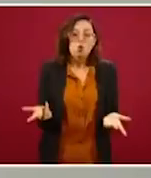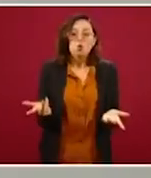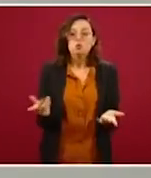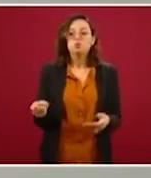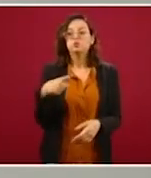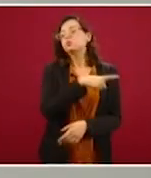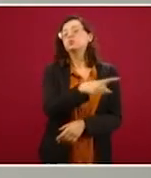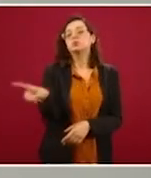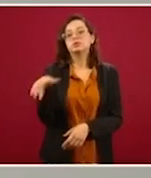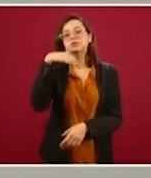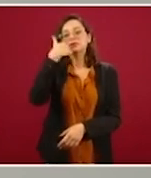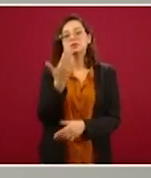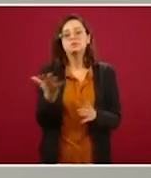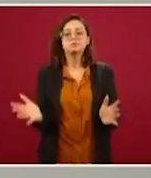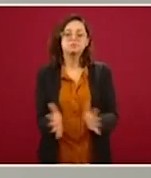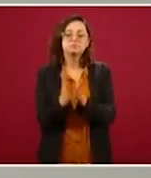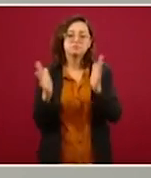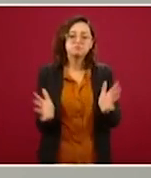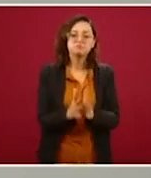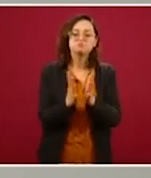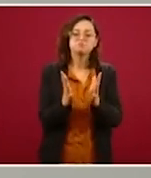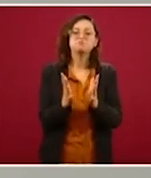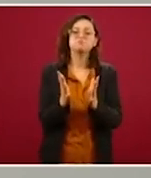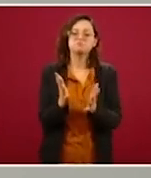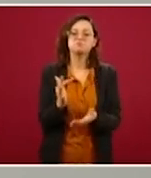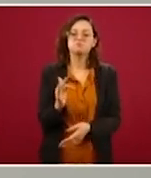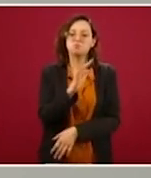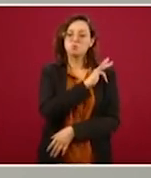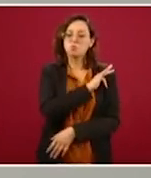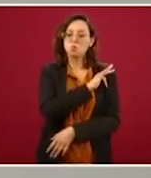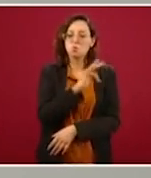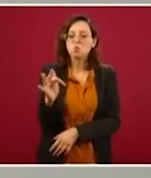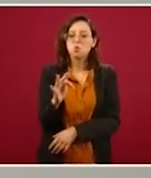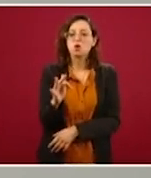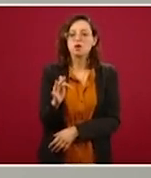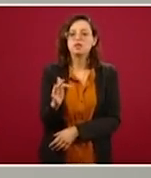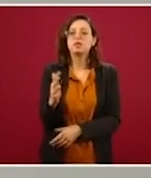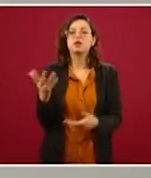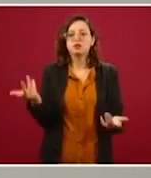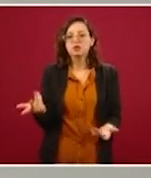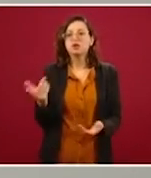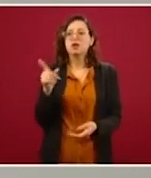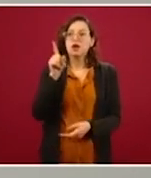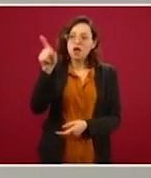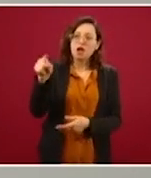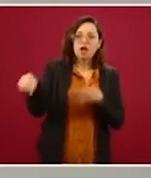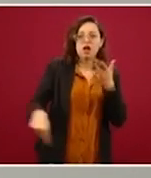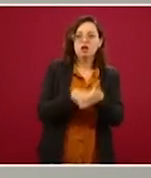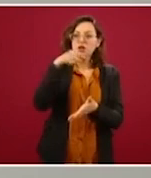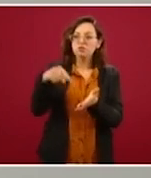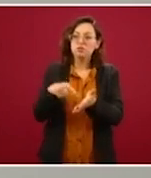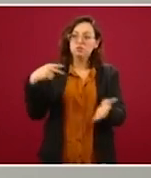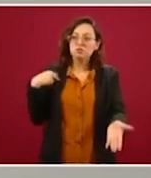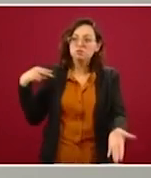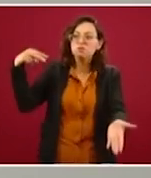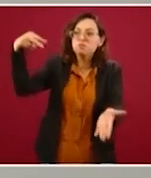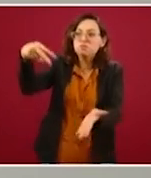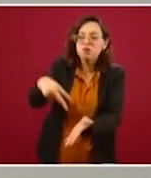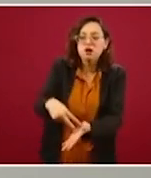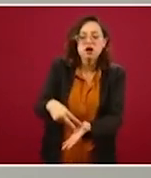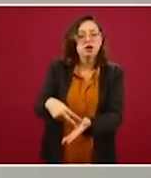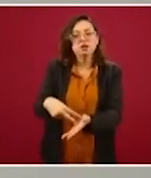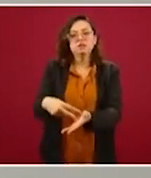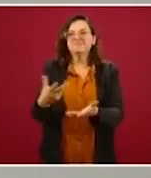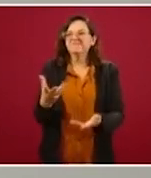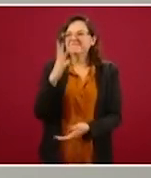Quienes quieren participar, finalmente es importante destacar que lo pueden hacer vía presencial en Los Pinos ese día. Quien no pueda asistir